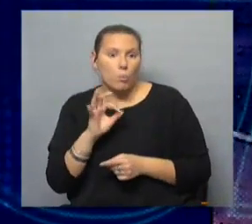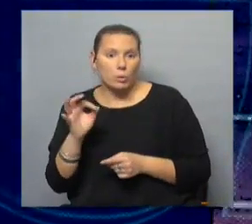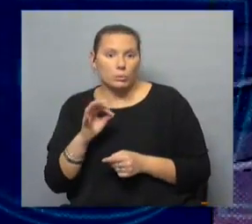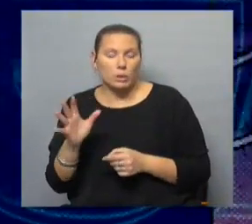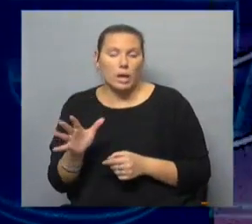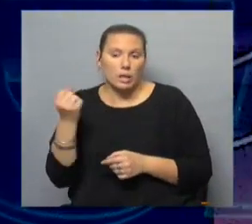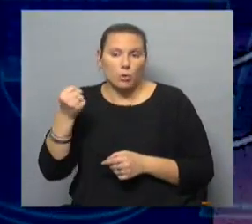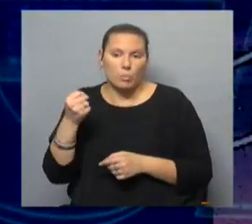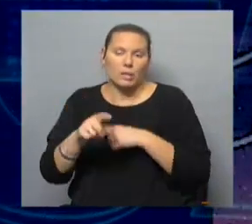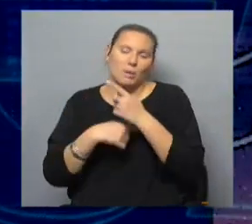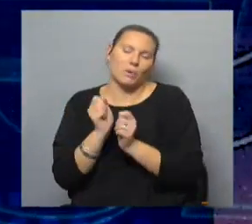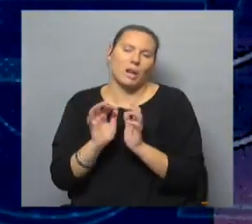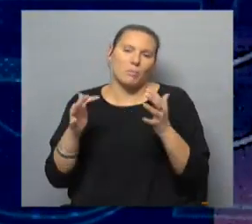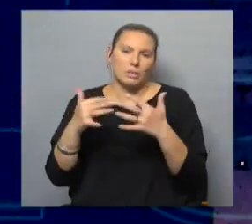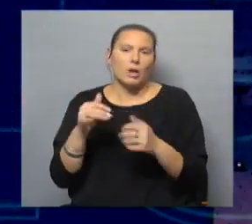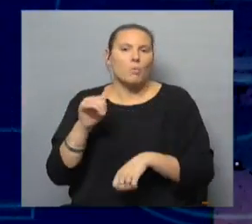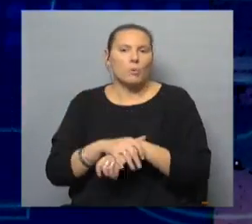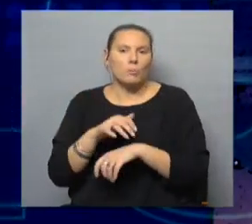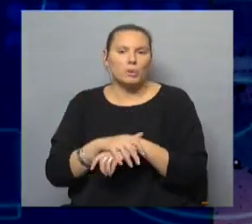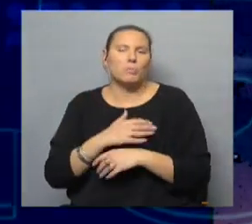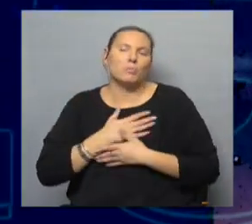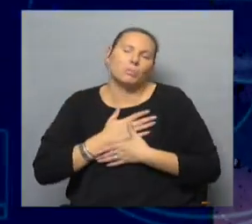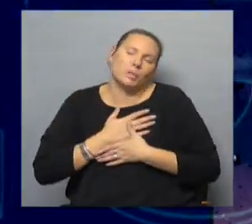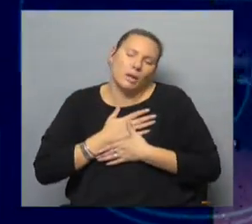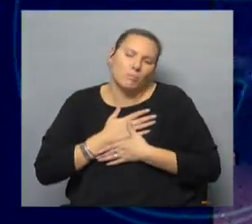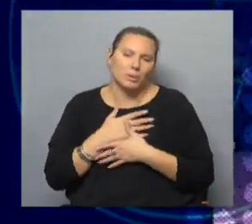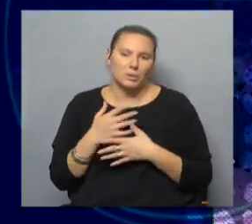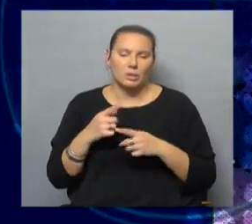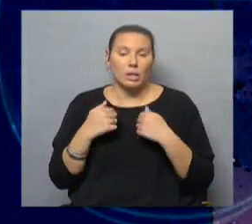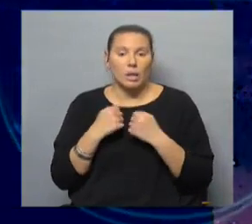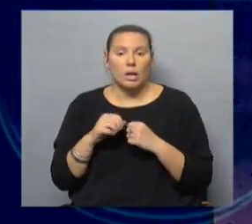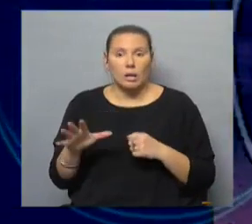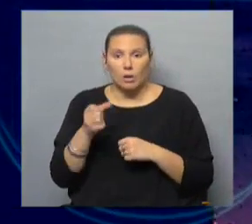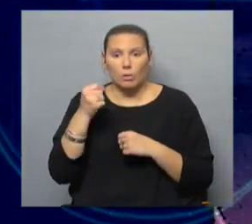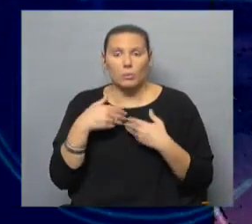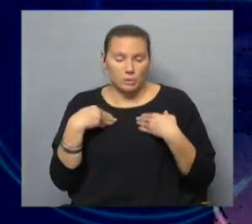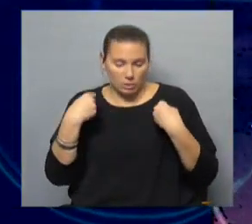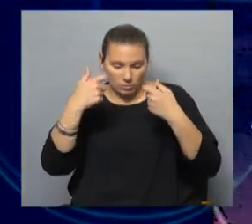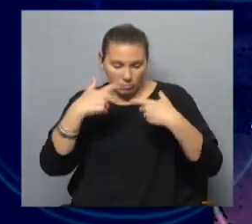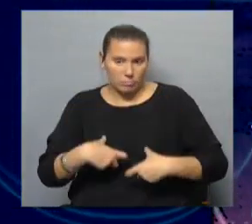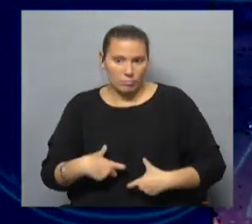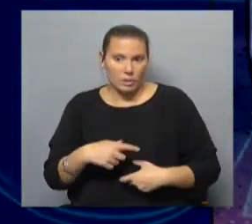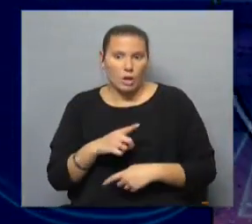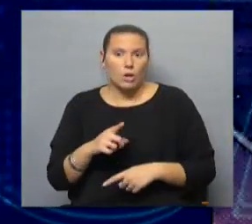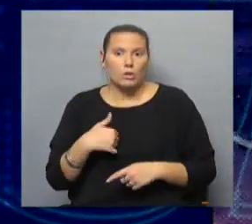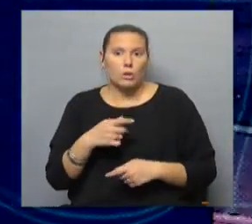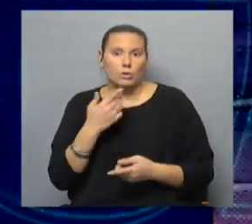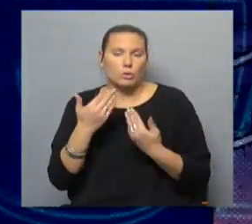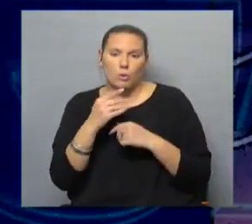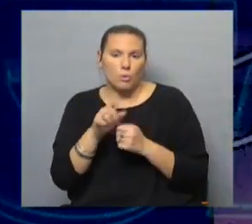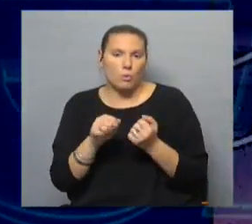recuperar, sobre todo después de la pandemia, ¿no? Una instancia muy amorosa que nos hace recuperar nuestra esencia. Nosotros no usamos la lengua